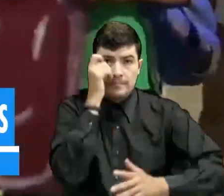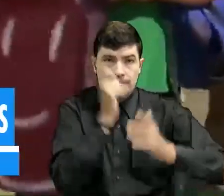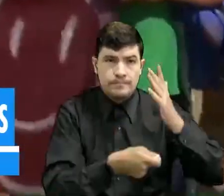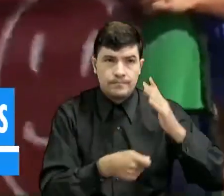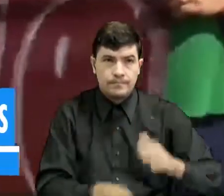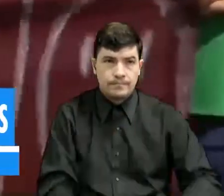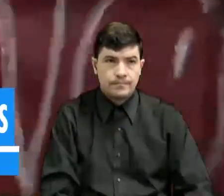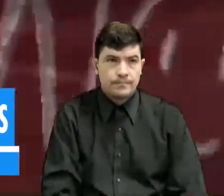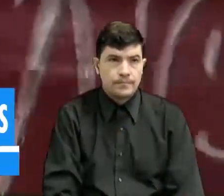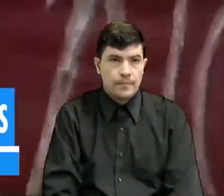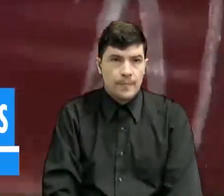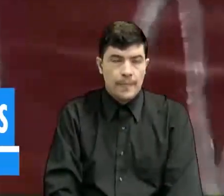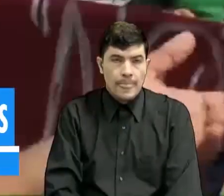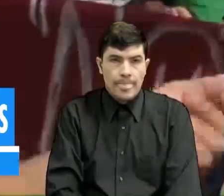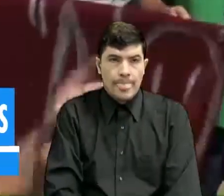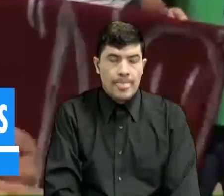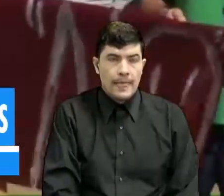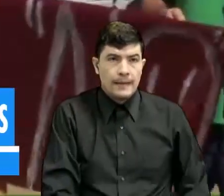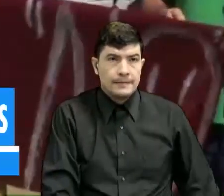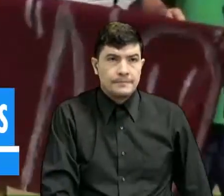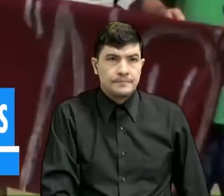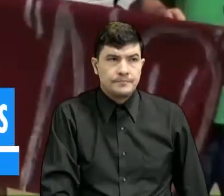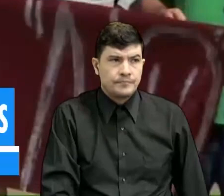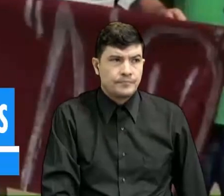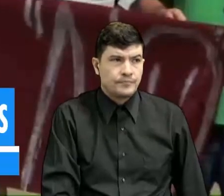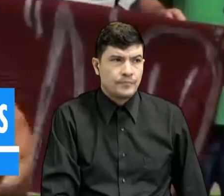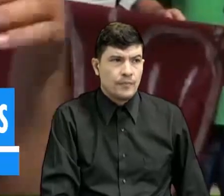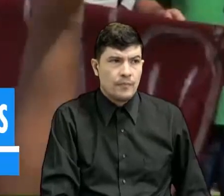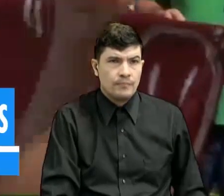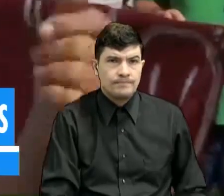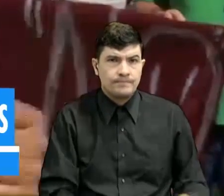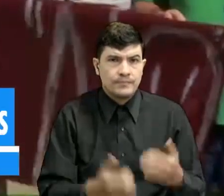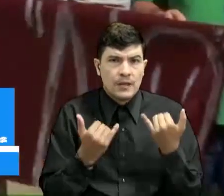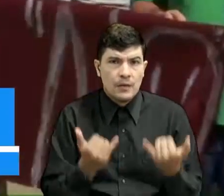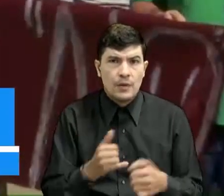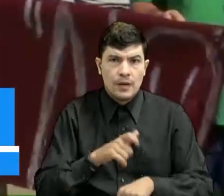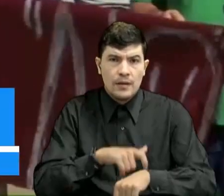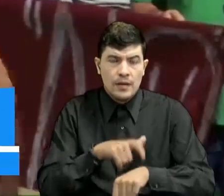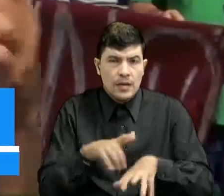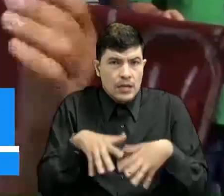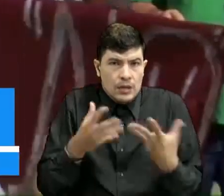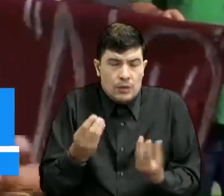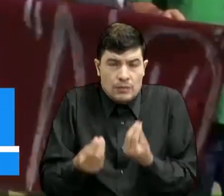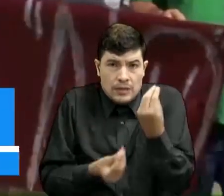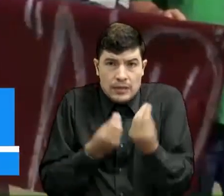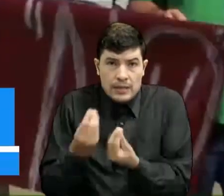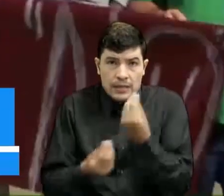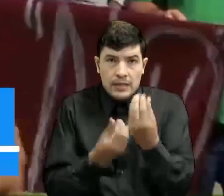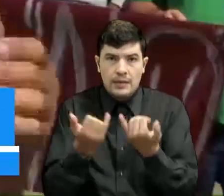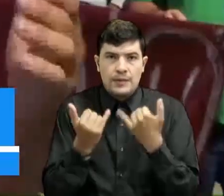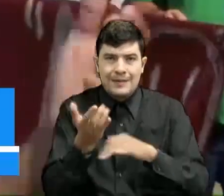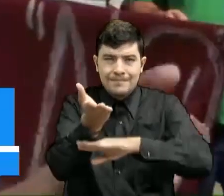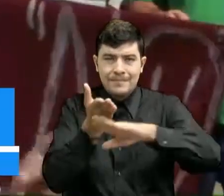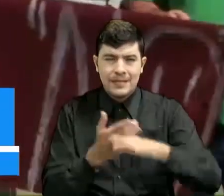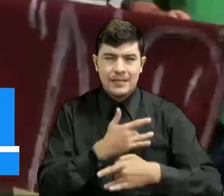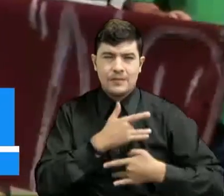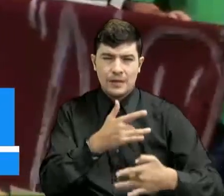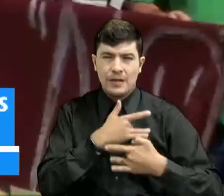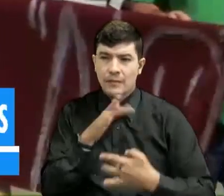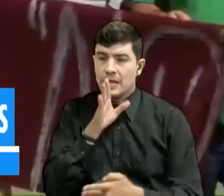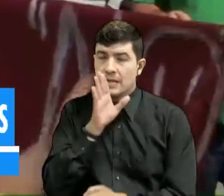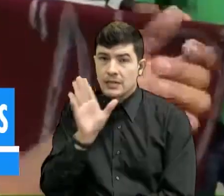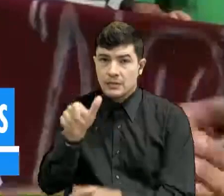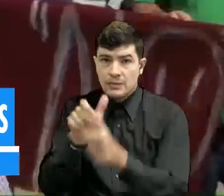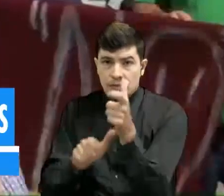tránsito. Entonces, ¿qué hacemos nosotros en este momento? Le estamos pidiendo la colaboración a los